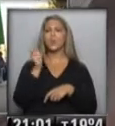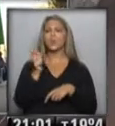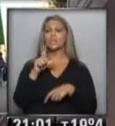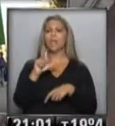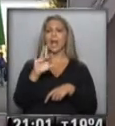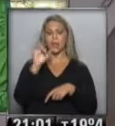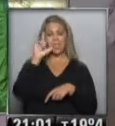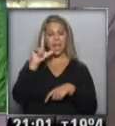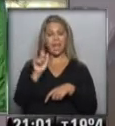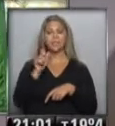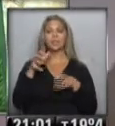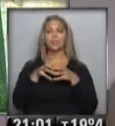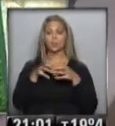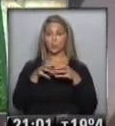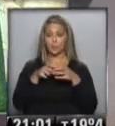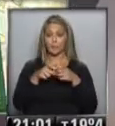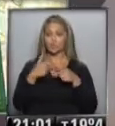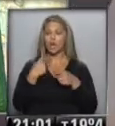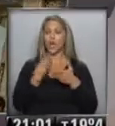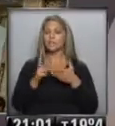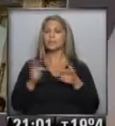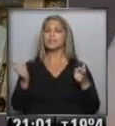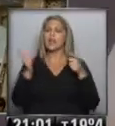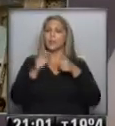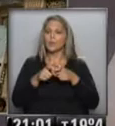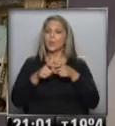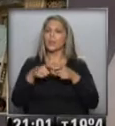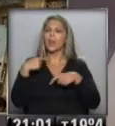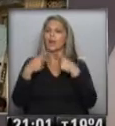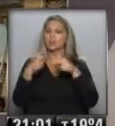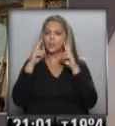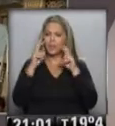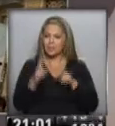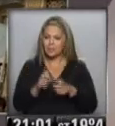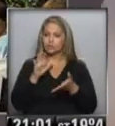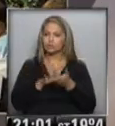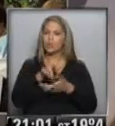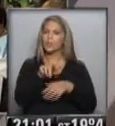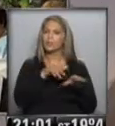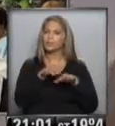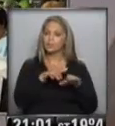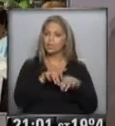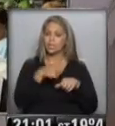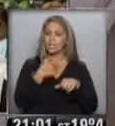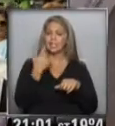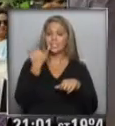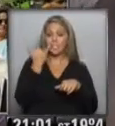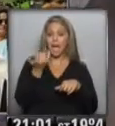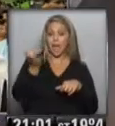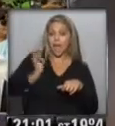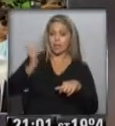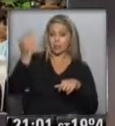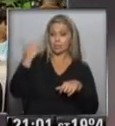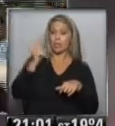la Comisión Investigadora del Senado bonaerense volvió a reunirse hoy para motorizar la investigación sobre el caso de la nena asesinada en agosto